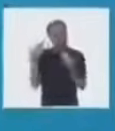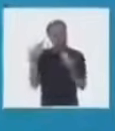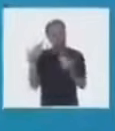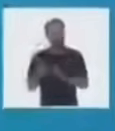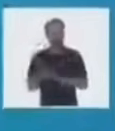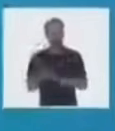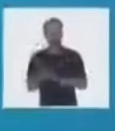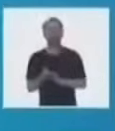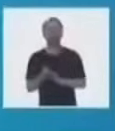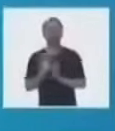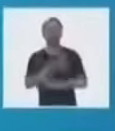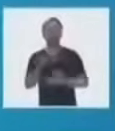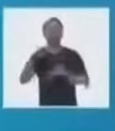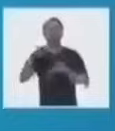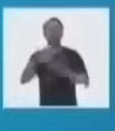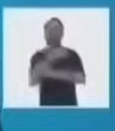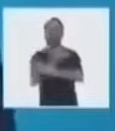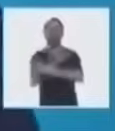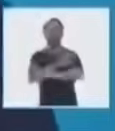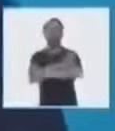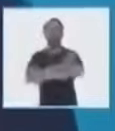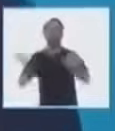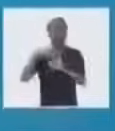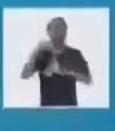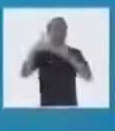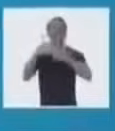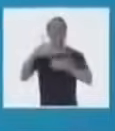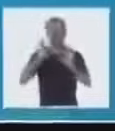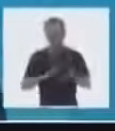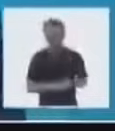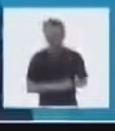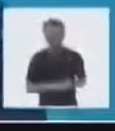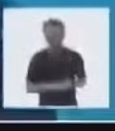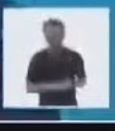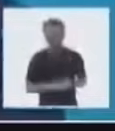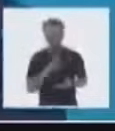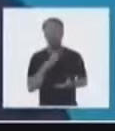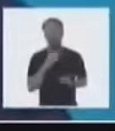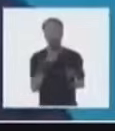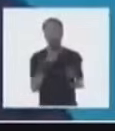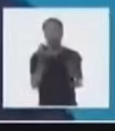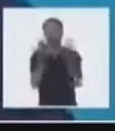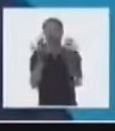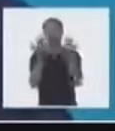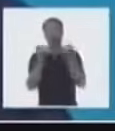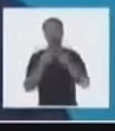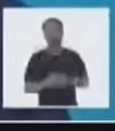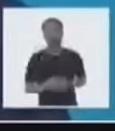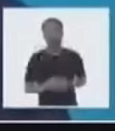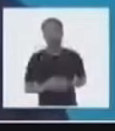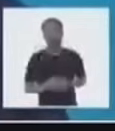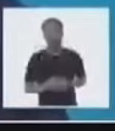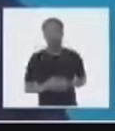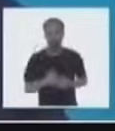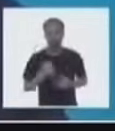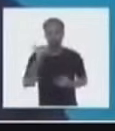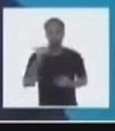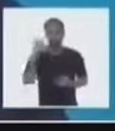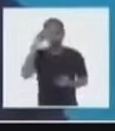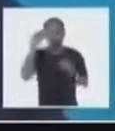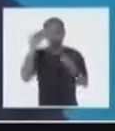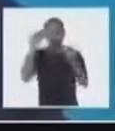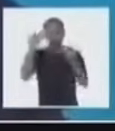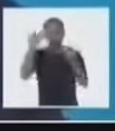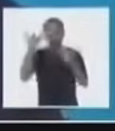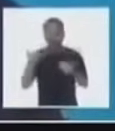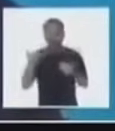explicación. Ustedes son cuatro partidos. Van a tener un plenario cada uno de los partidos, pues se juntan todos. ¿Podría haberse tentado de agarrar el Ministerio de